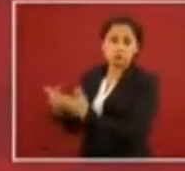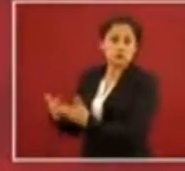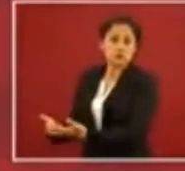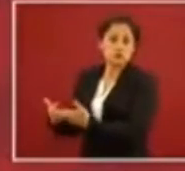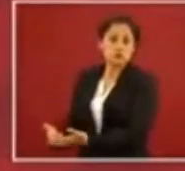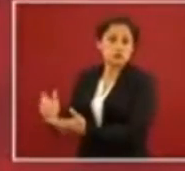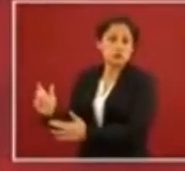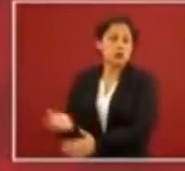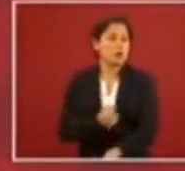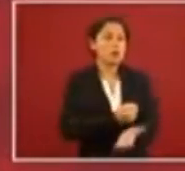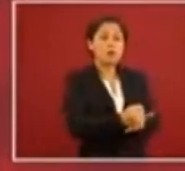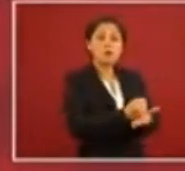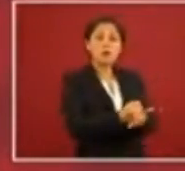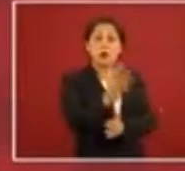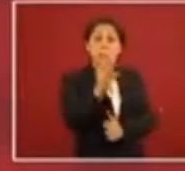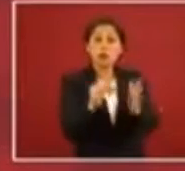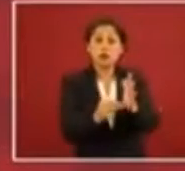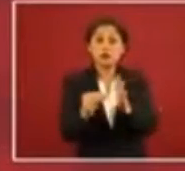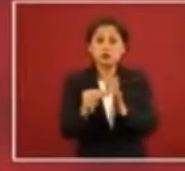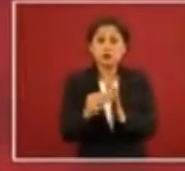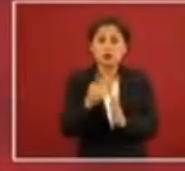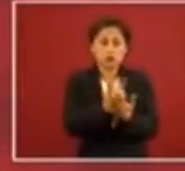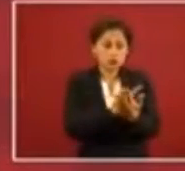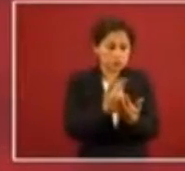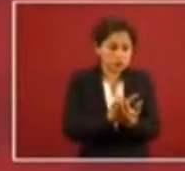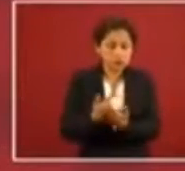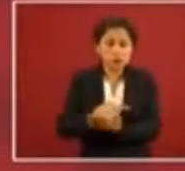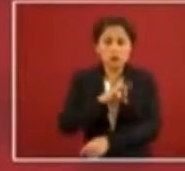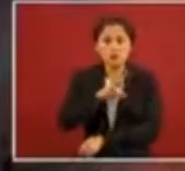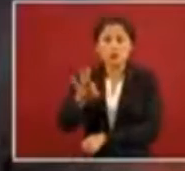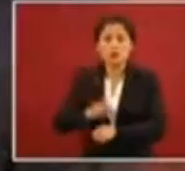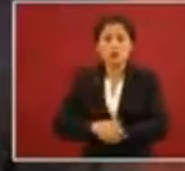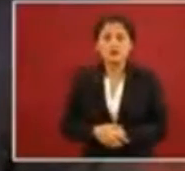si se llega a acuerdos